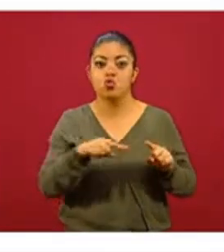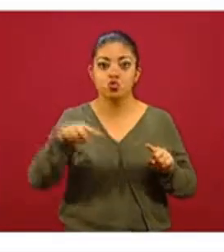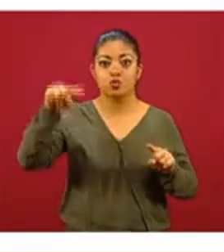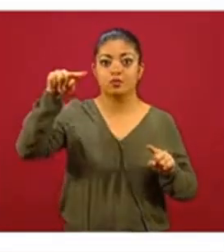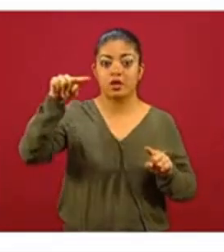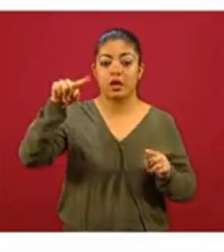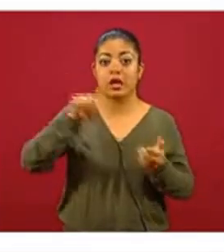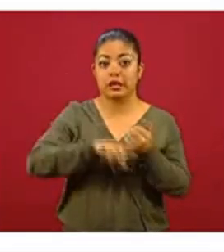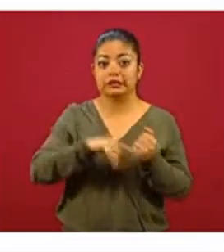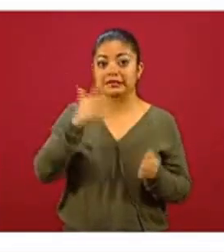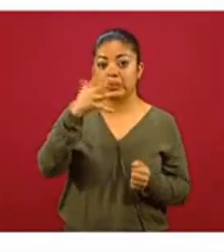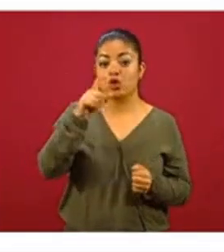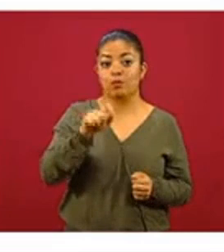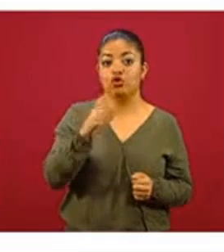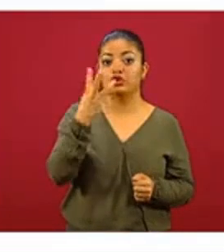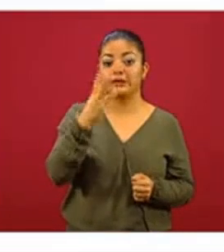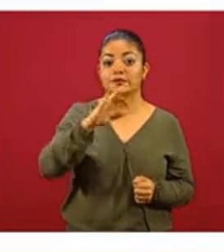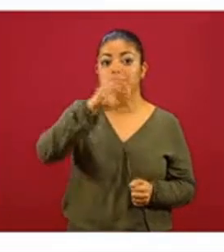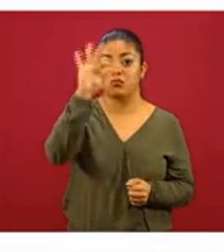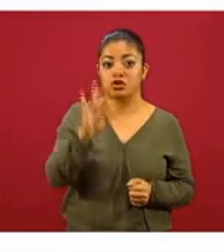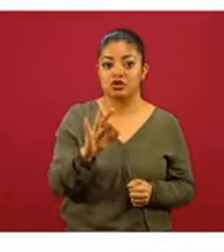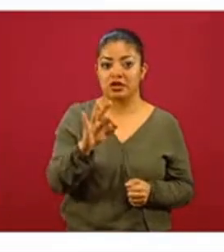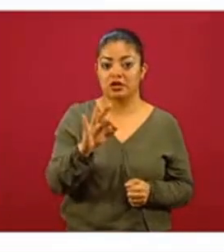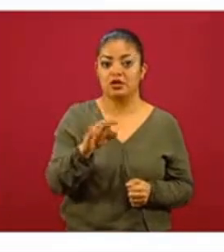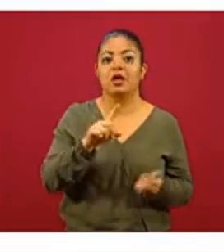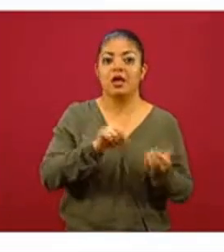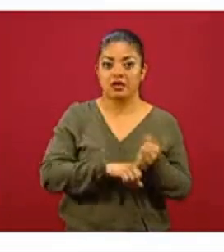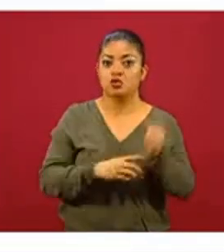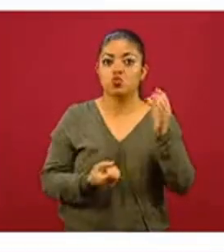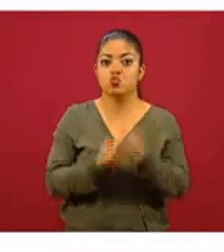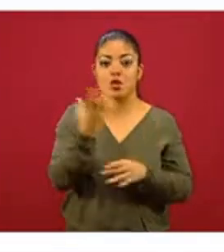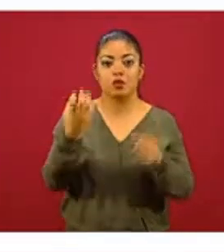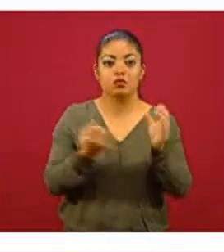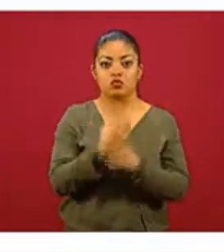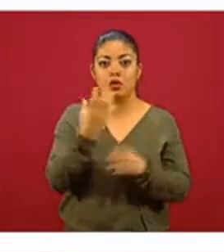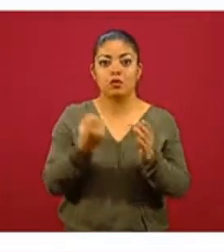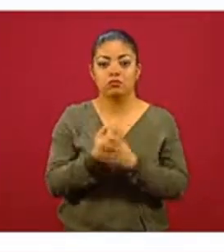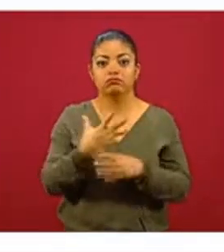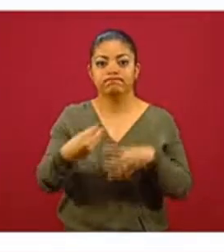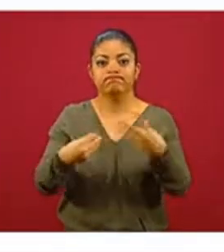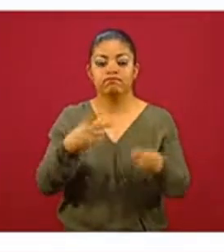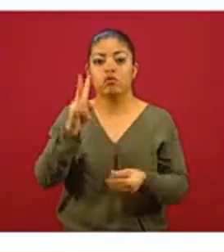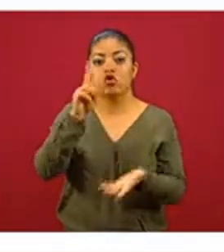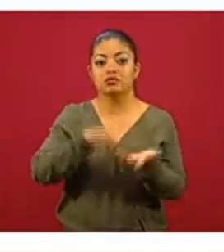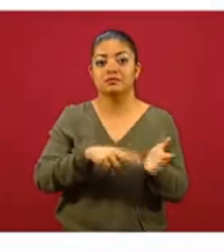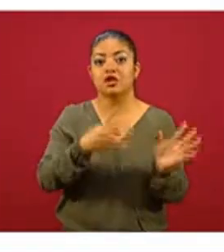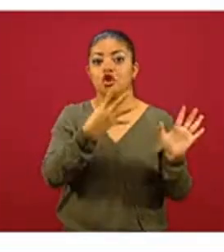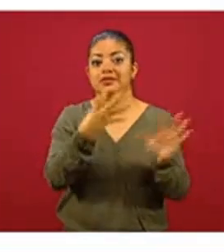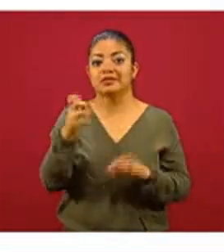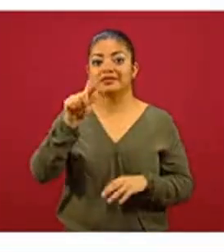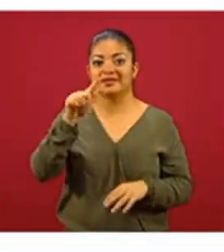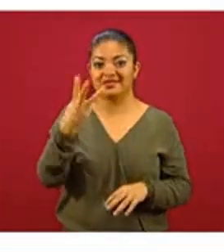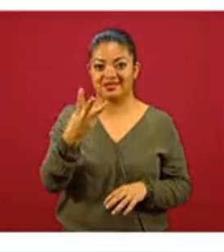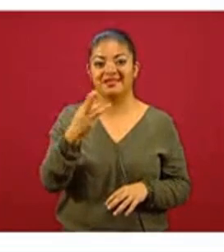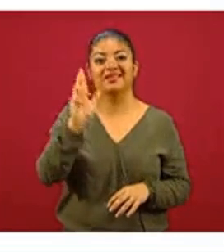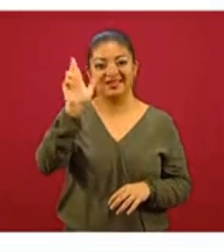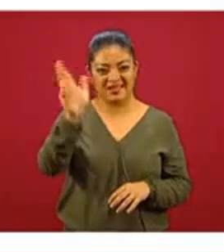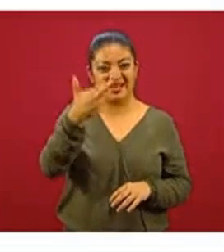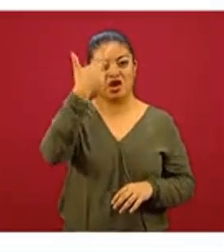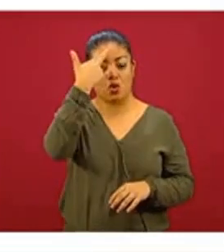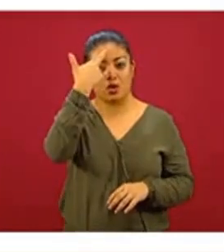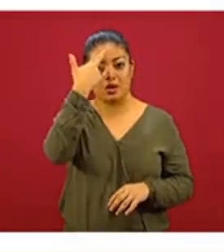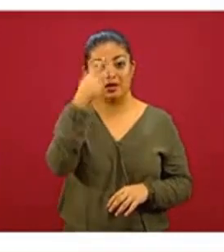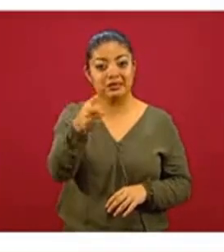agregaron 5.3% de casos nuevos, que son 2.973. Recordar siempre que